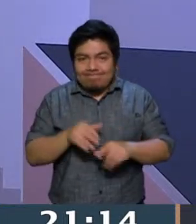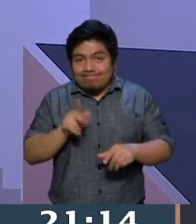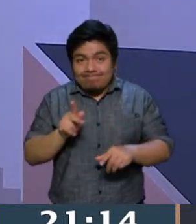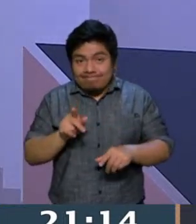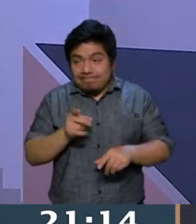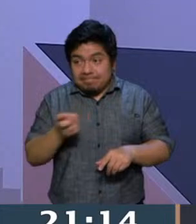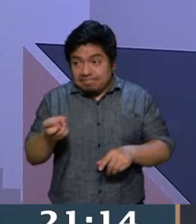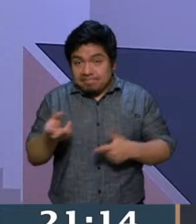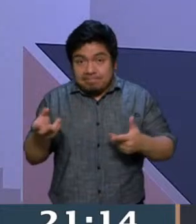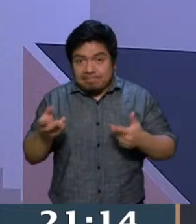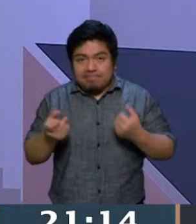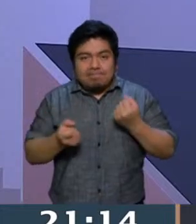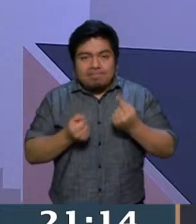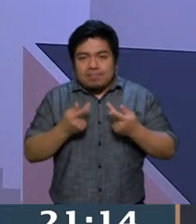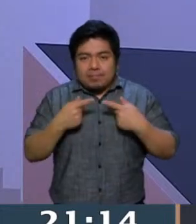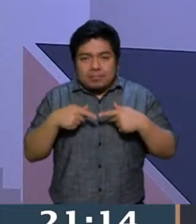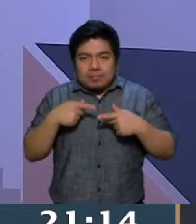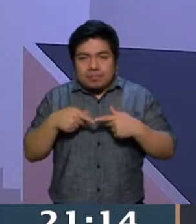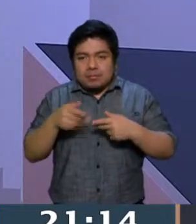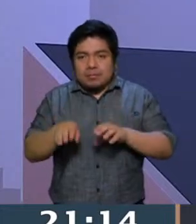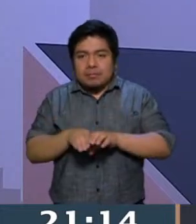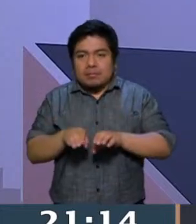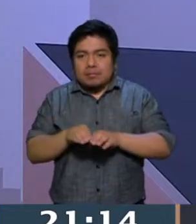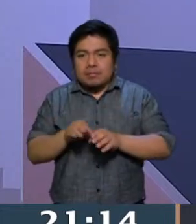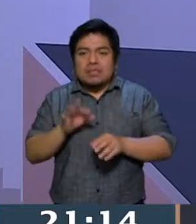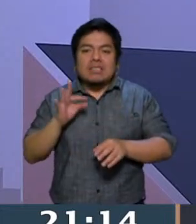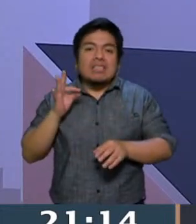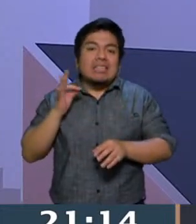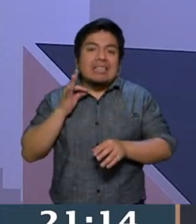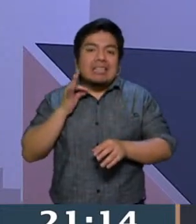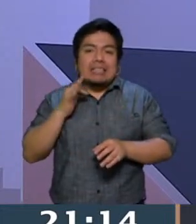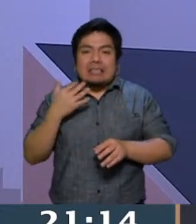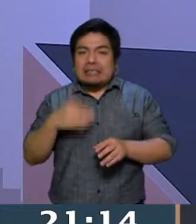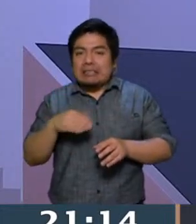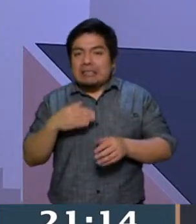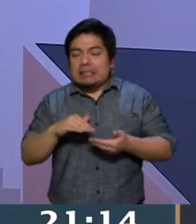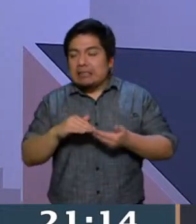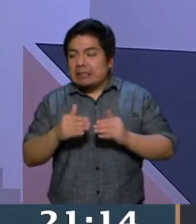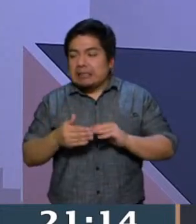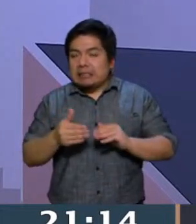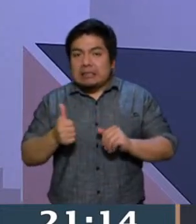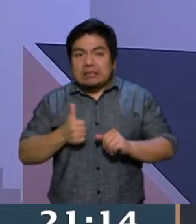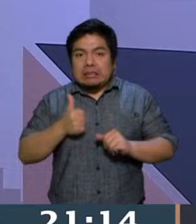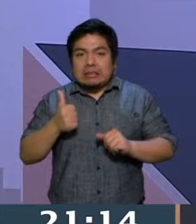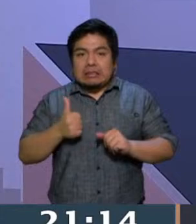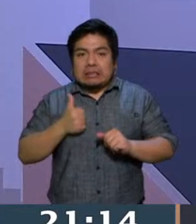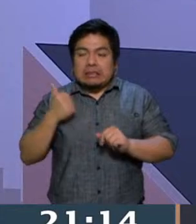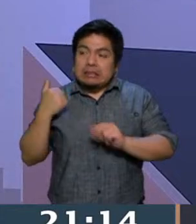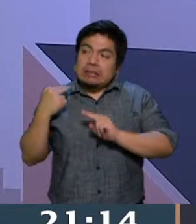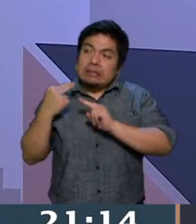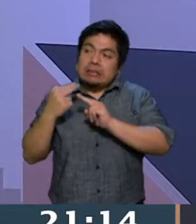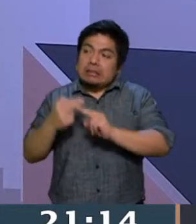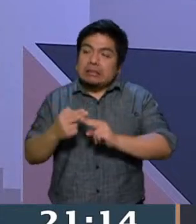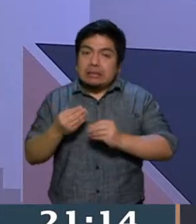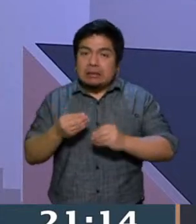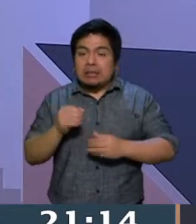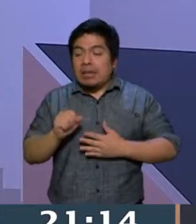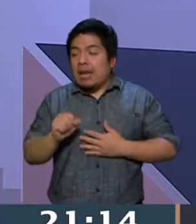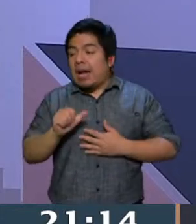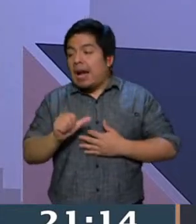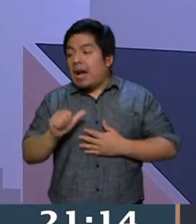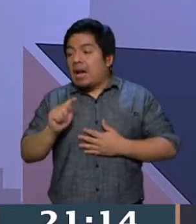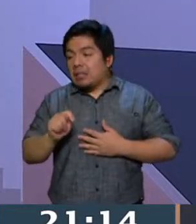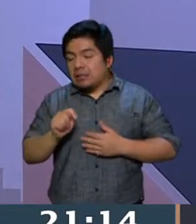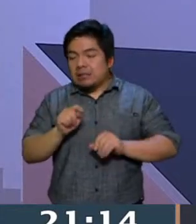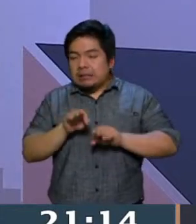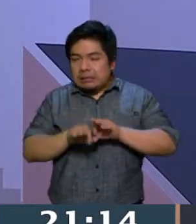son personas que tienen acceso a estrategias fiscales muy agresivas y que han hecho uso de ellas durante mucho tiempo. Y el SAT, si bien ha hecho